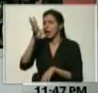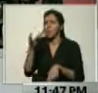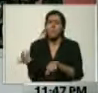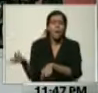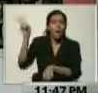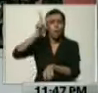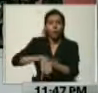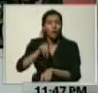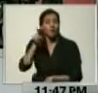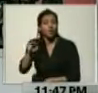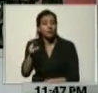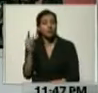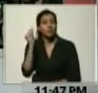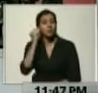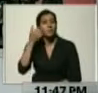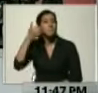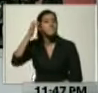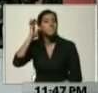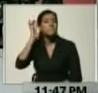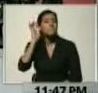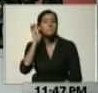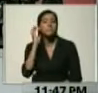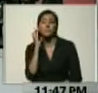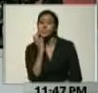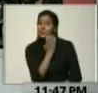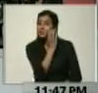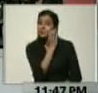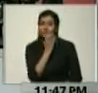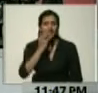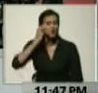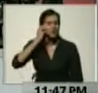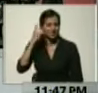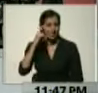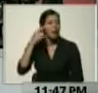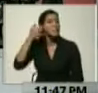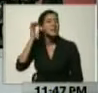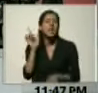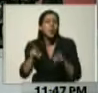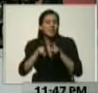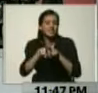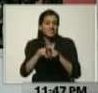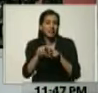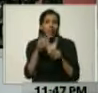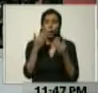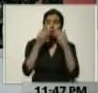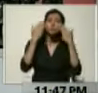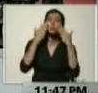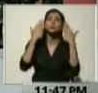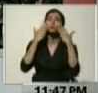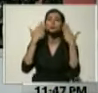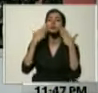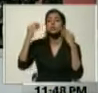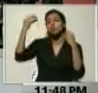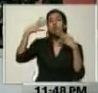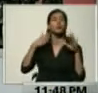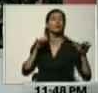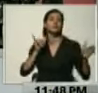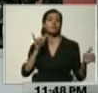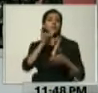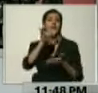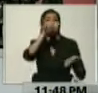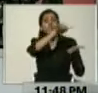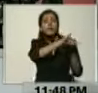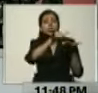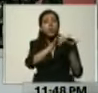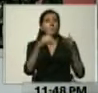Aparece María Solita II, embadurnado en protector solar, diciendo que se fue al médico en Nueva York por una insolación. Bueno,